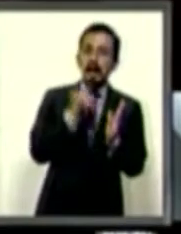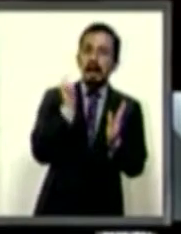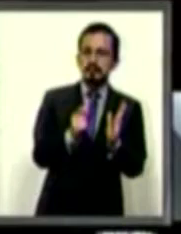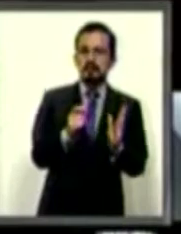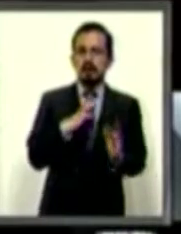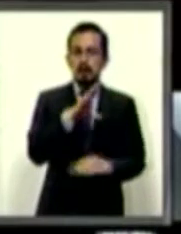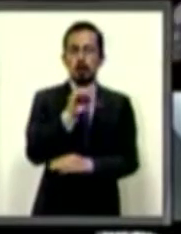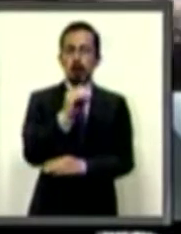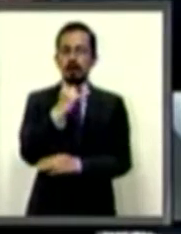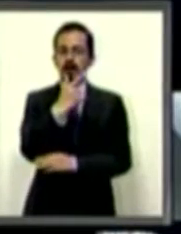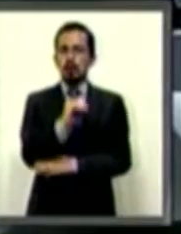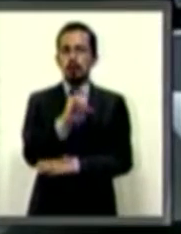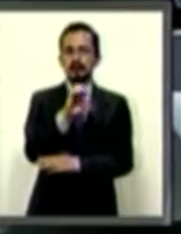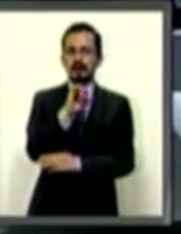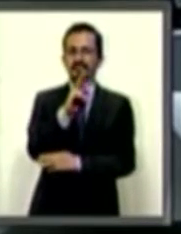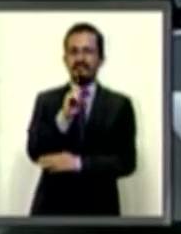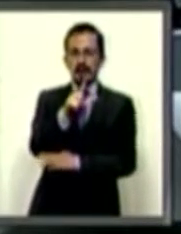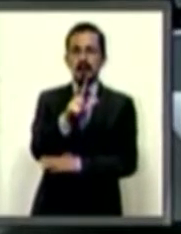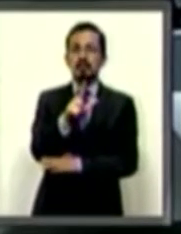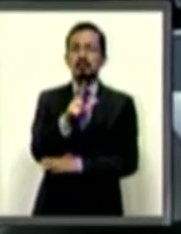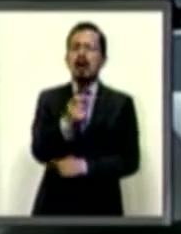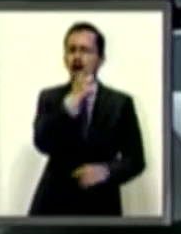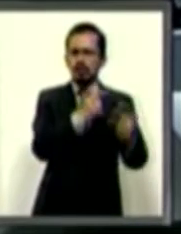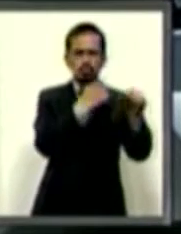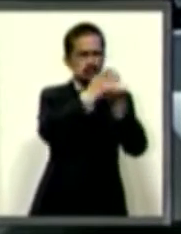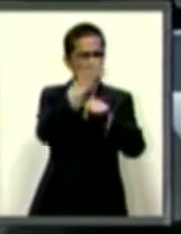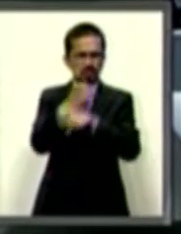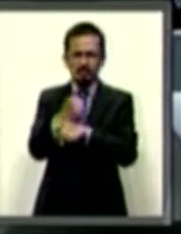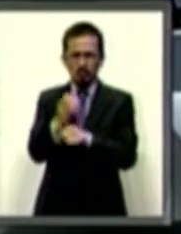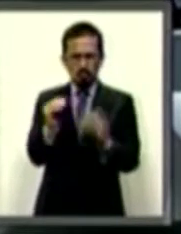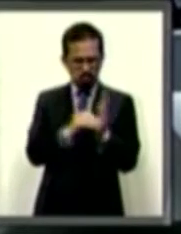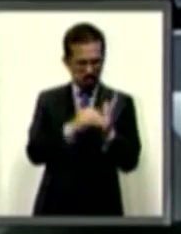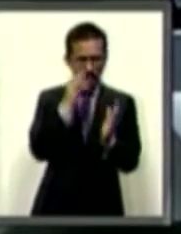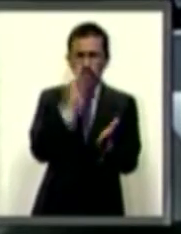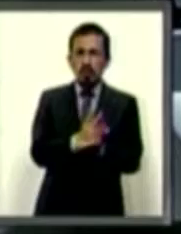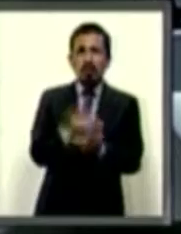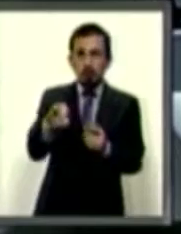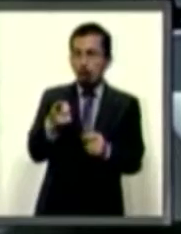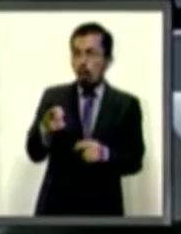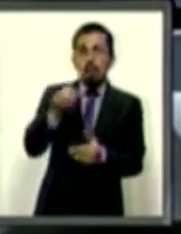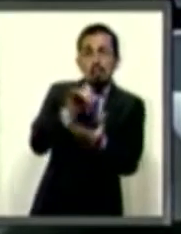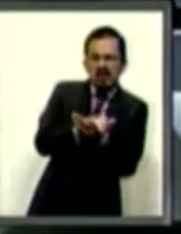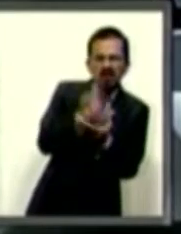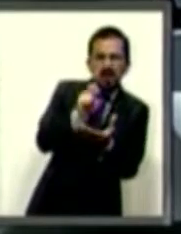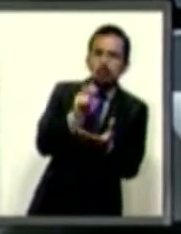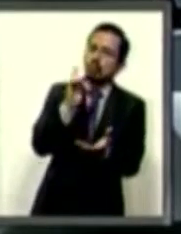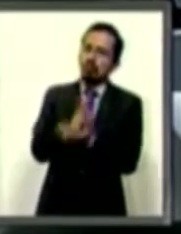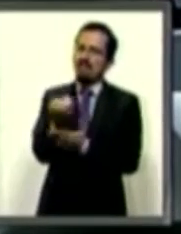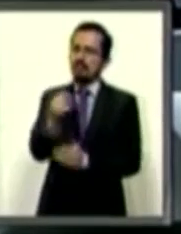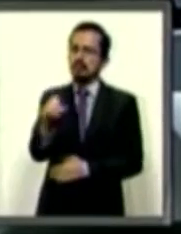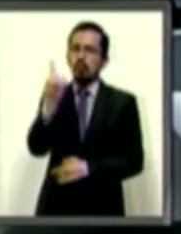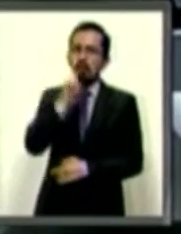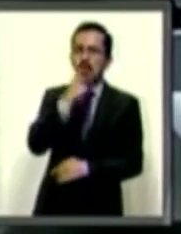códigos civiles de los estados que consideran únicamente el matrimonio como la unión entre un hombre y